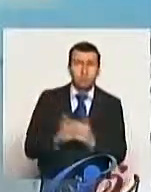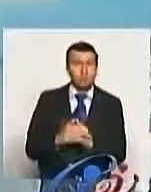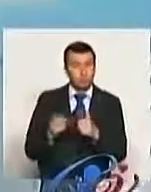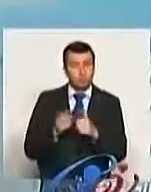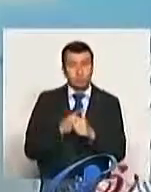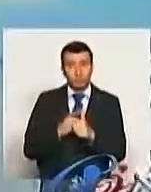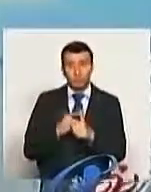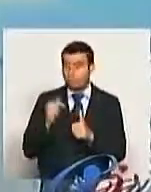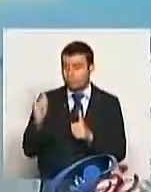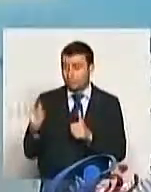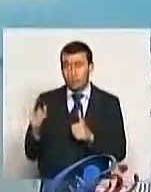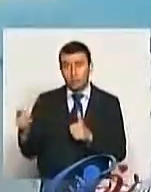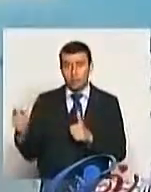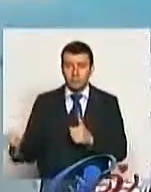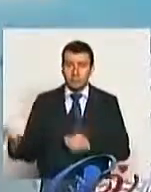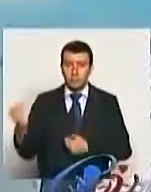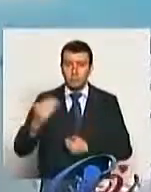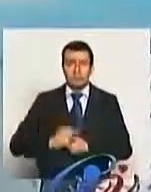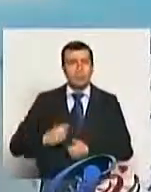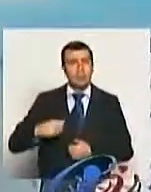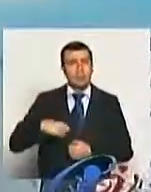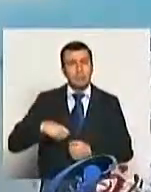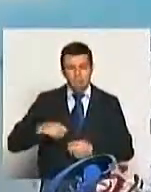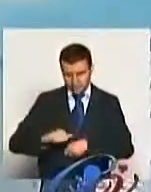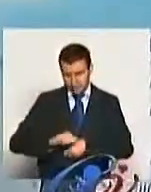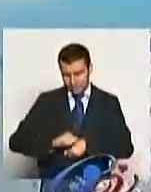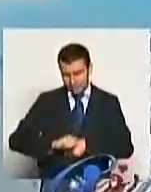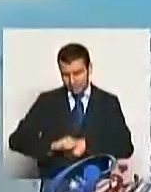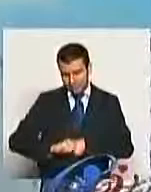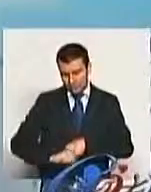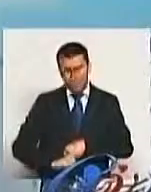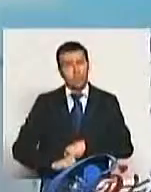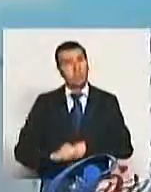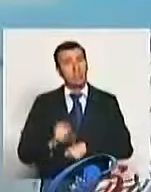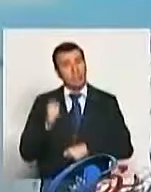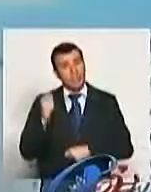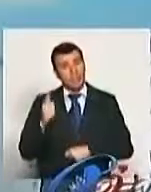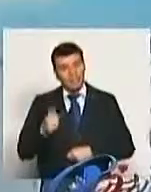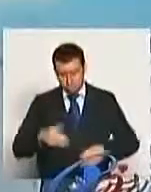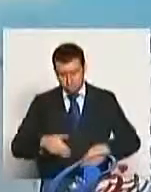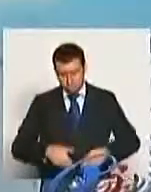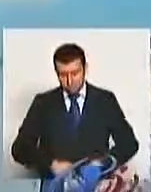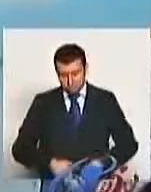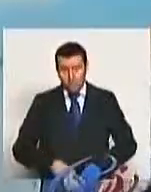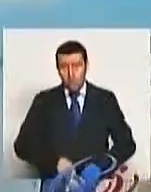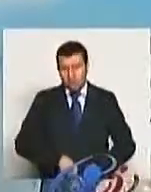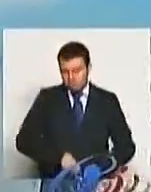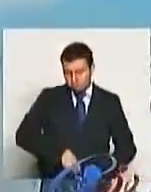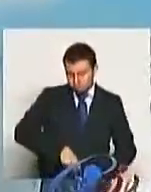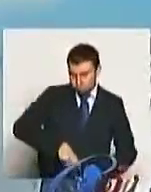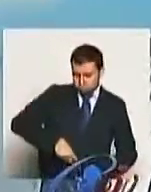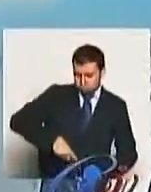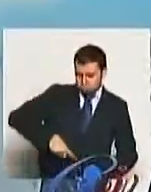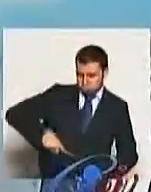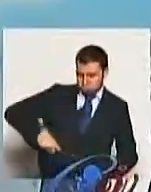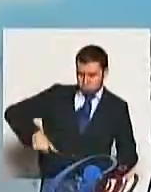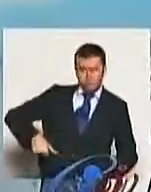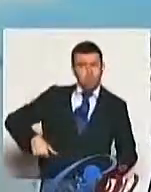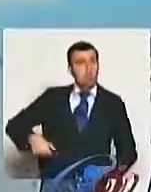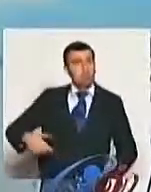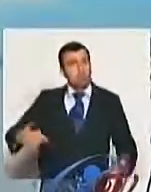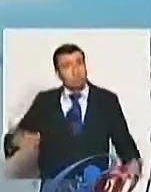la paciente llegó con una cicatriz casi que desde el pubis casi hasta el apéndice sifoide, o sea, recorría todo